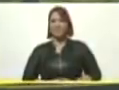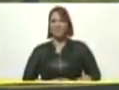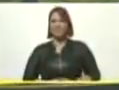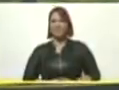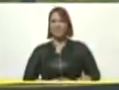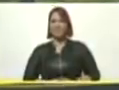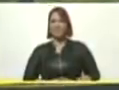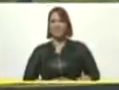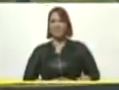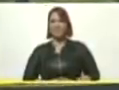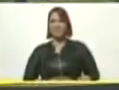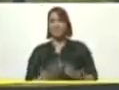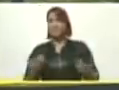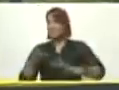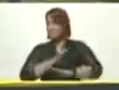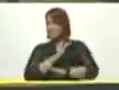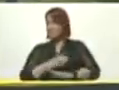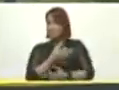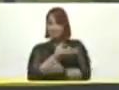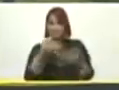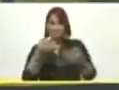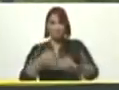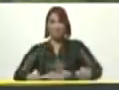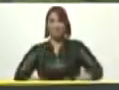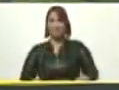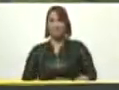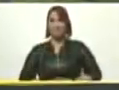en tonadito vale